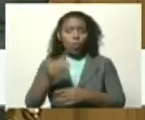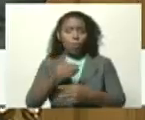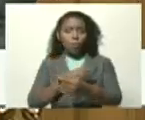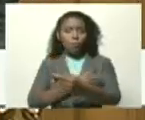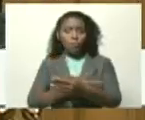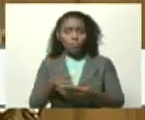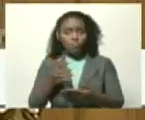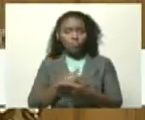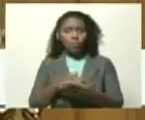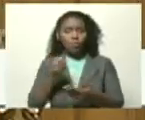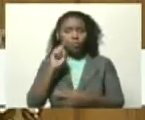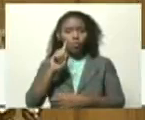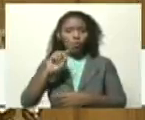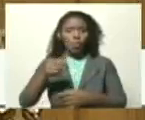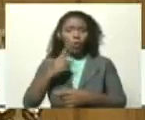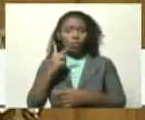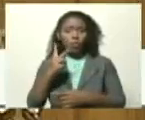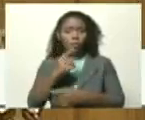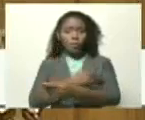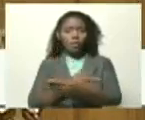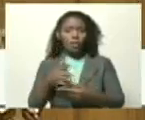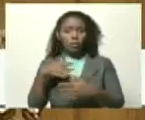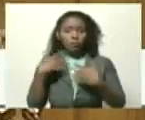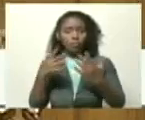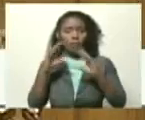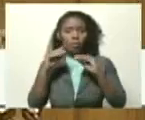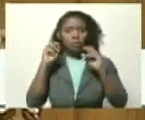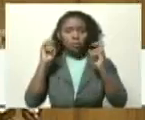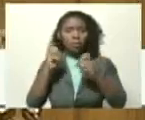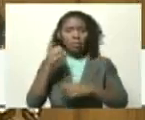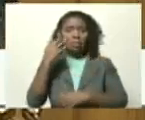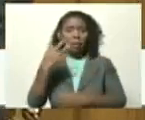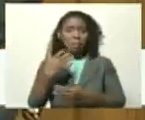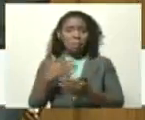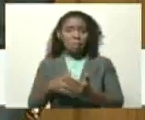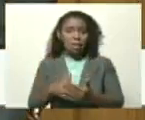1,2 millardos, estamos hablando de 3.100